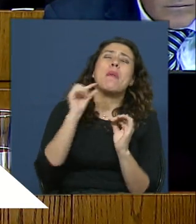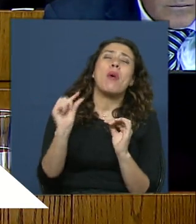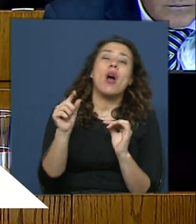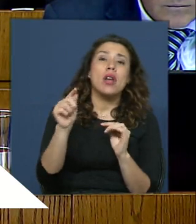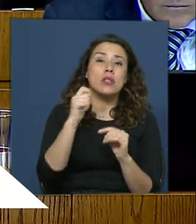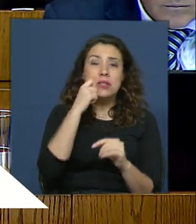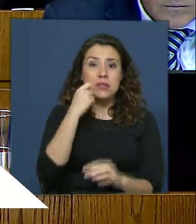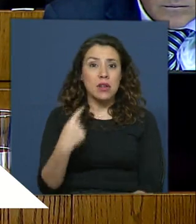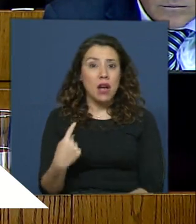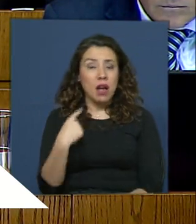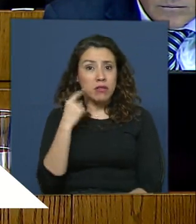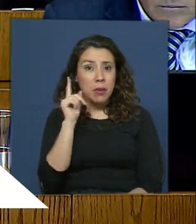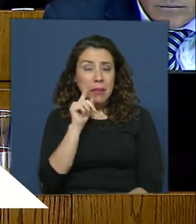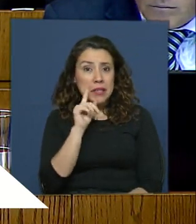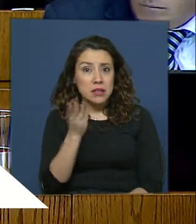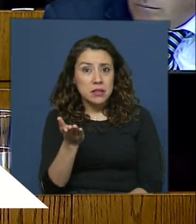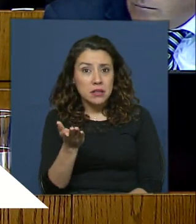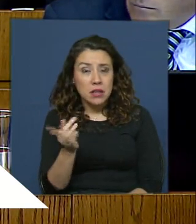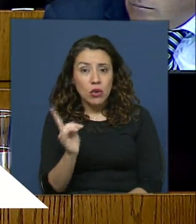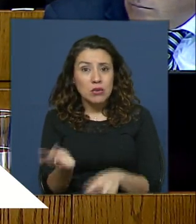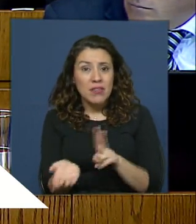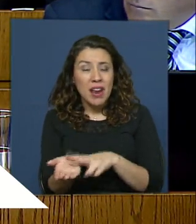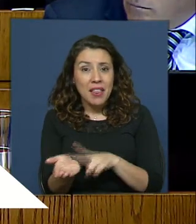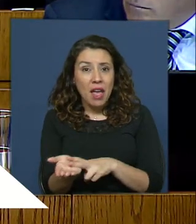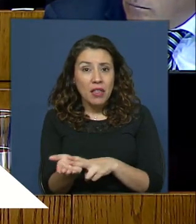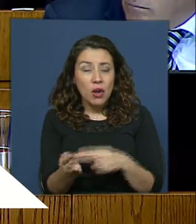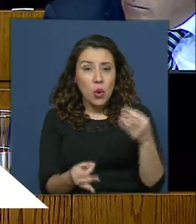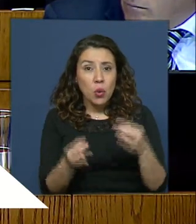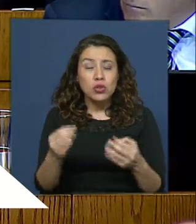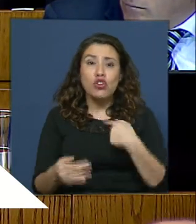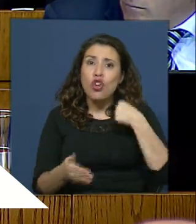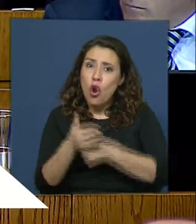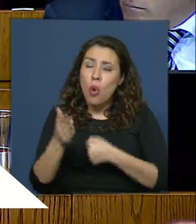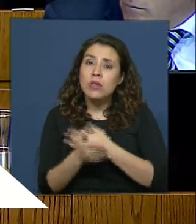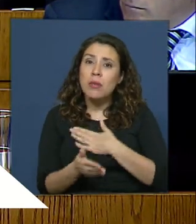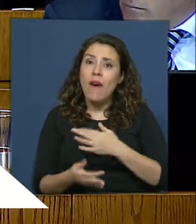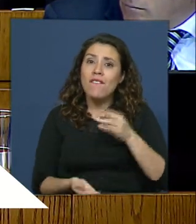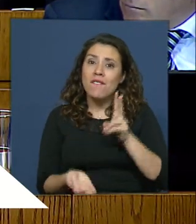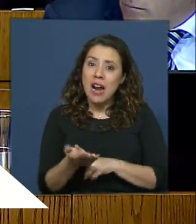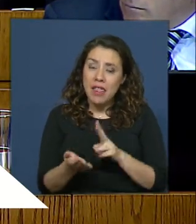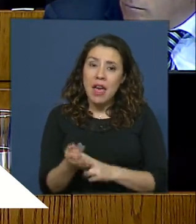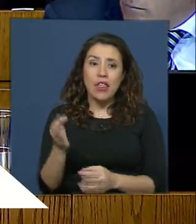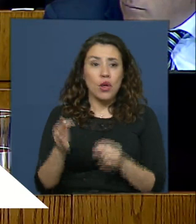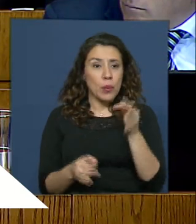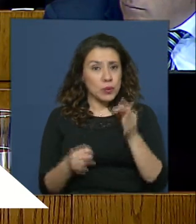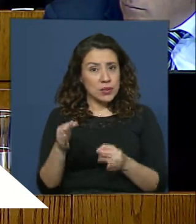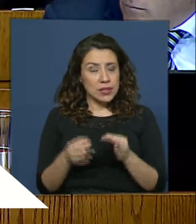en contra de la verdad y la justicia, y nosotros luchamos por la verdad y la justicia.